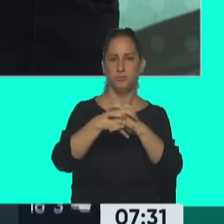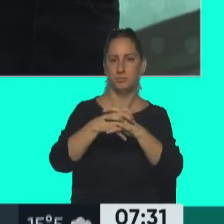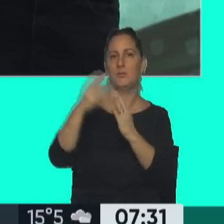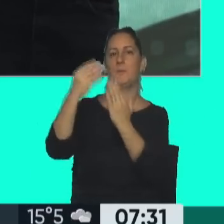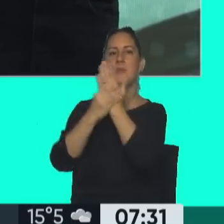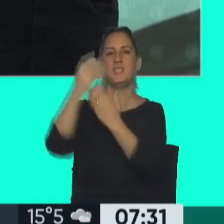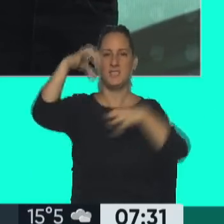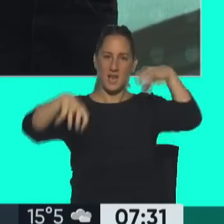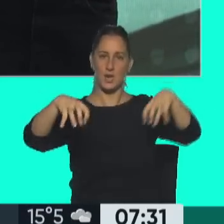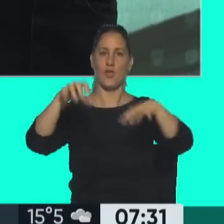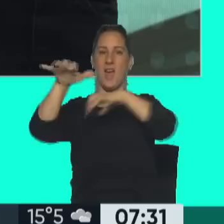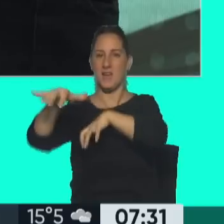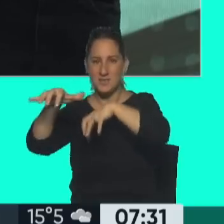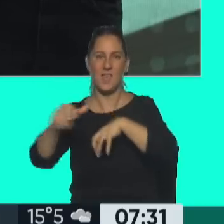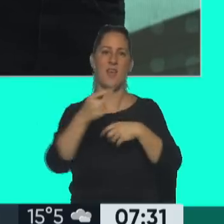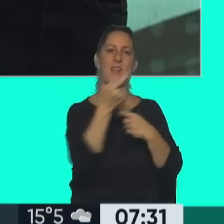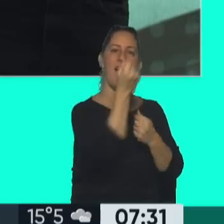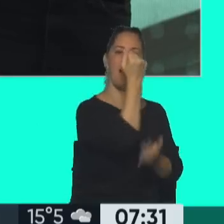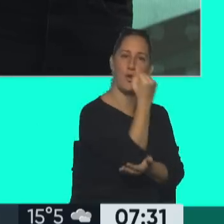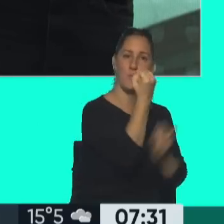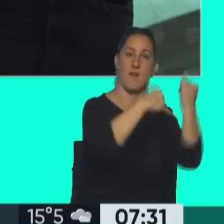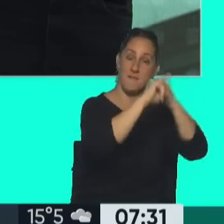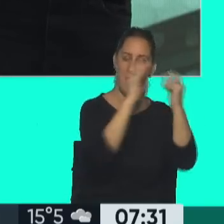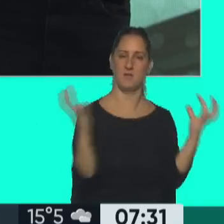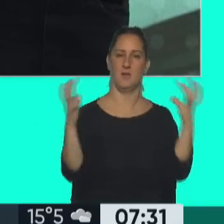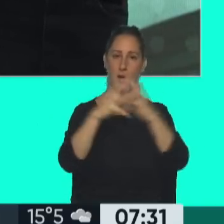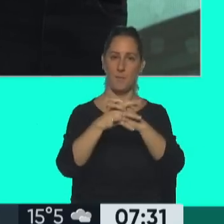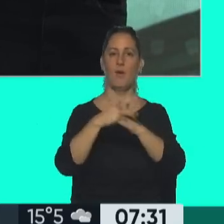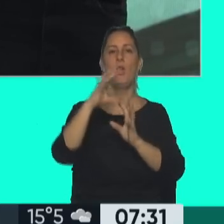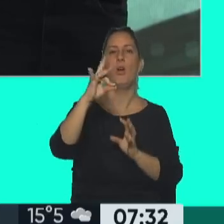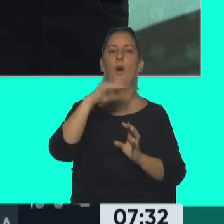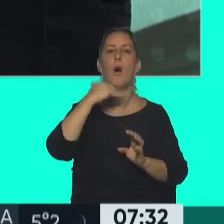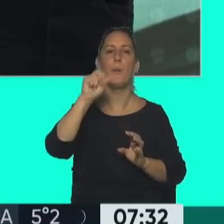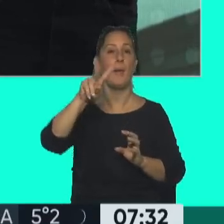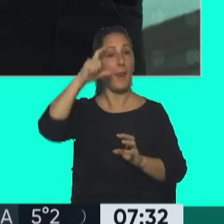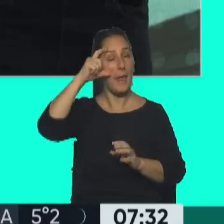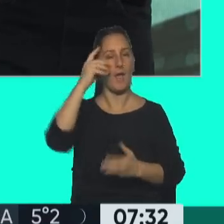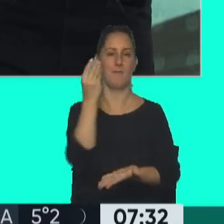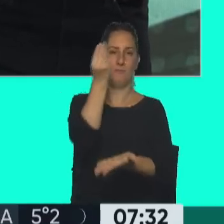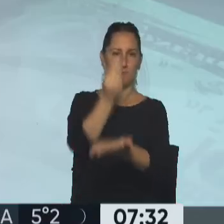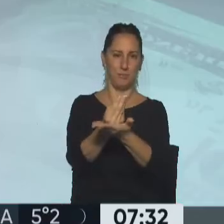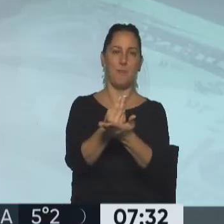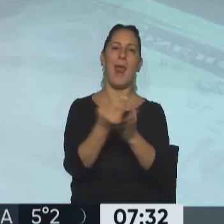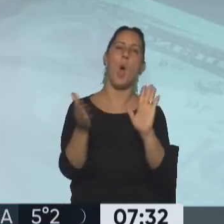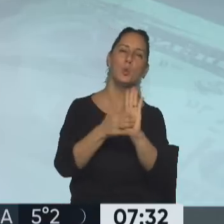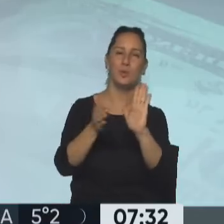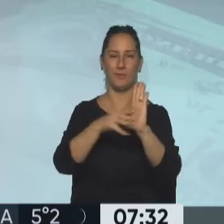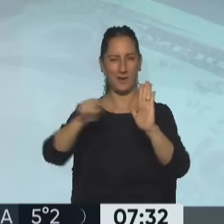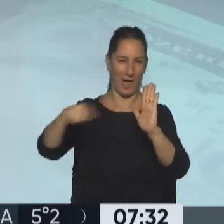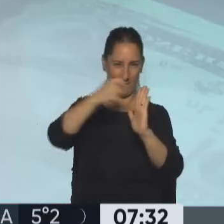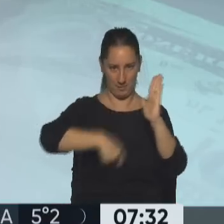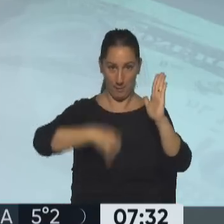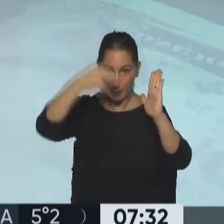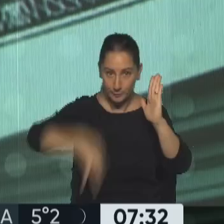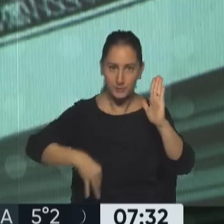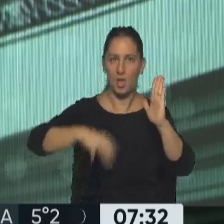y Ministerio de Finanzas y ponen a Dujovne a la cabeza de esa organización como para justificar la Igual, firma, pero no se ¿Va a pasar correspondía. algo con todo